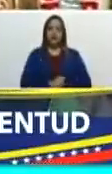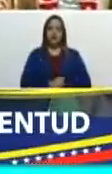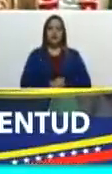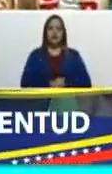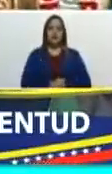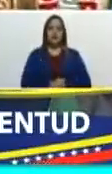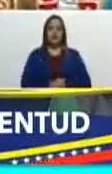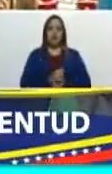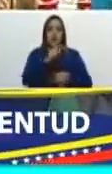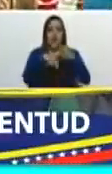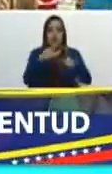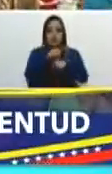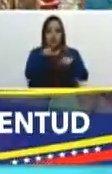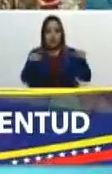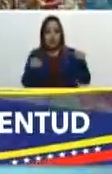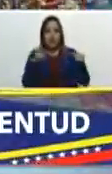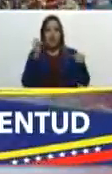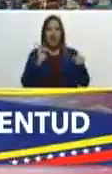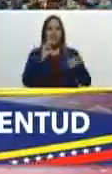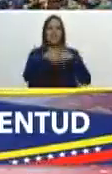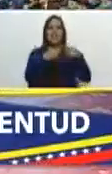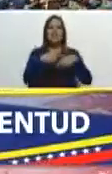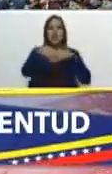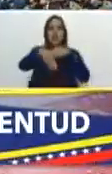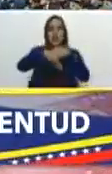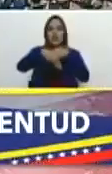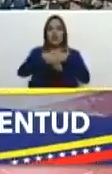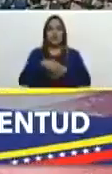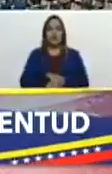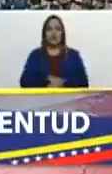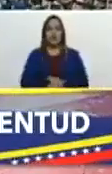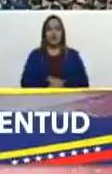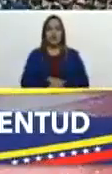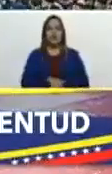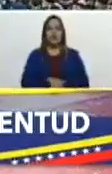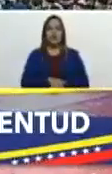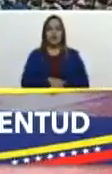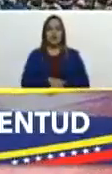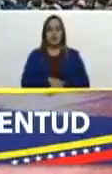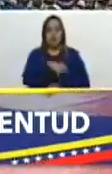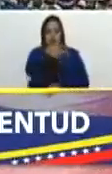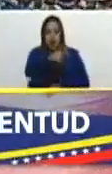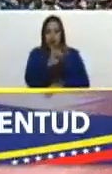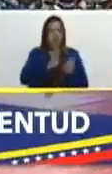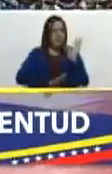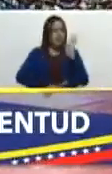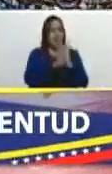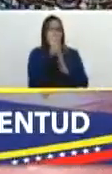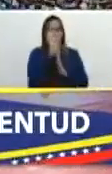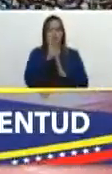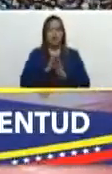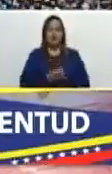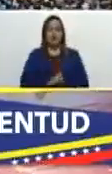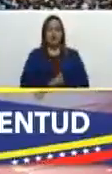La generación de ustedes es la generación de las redes sociales. Eso está en un desarrollo